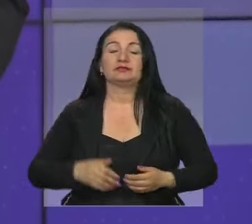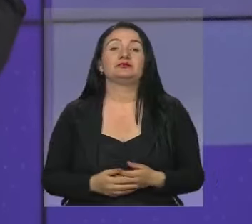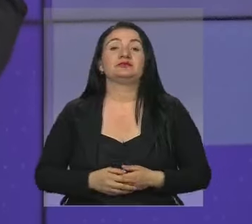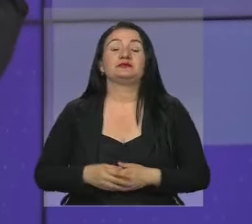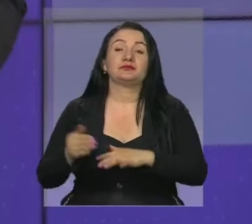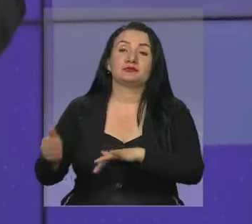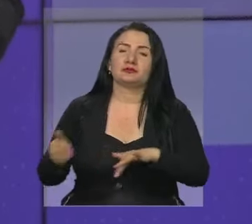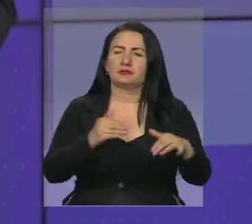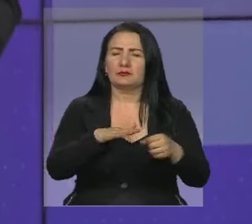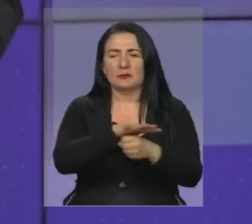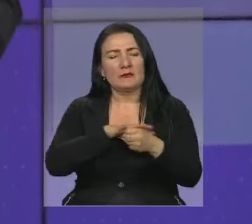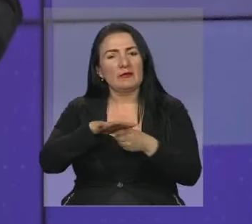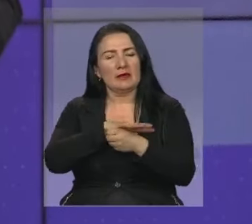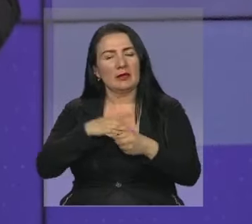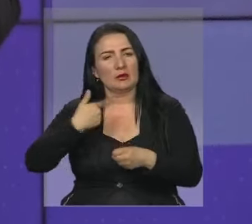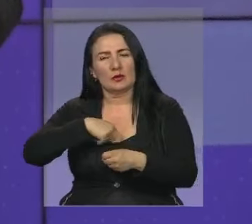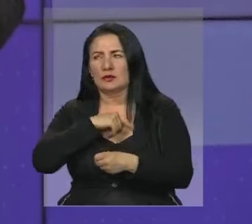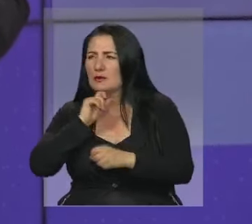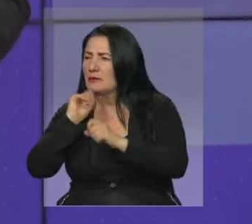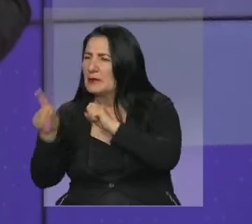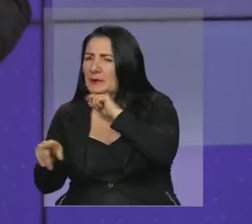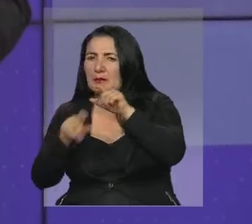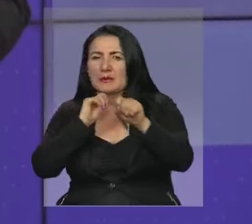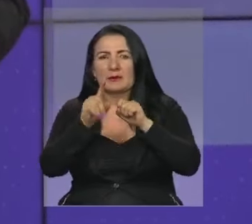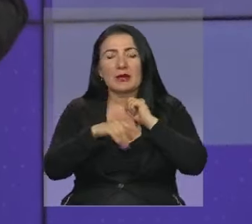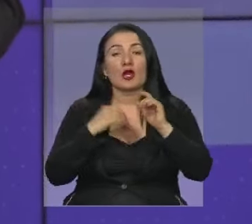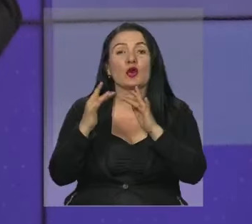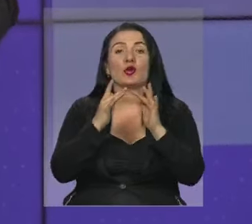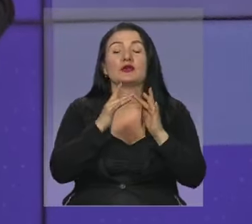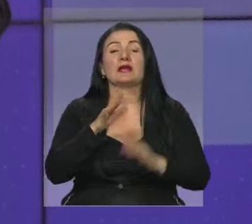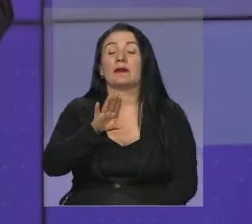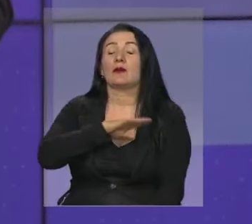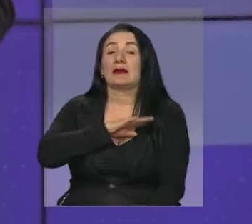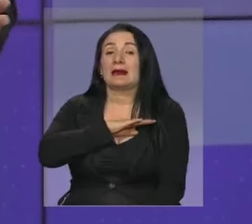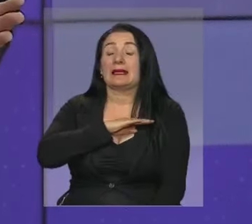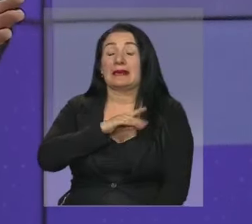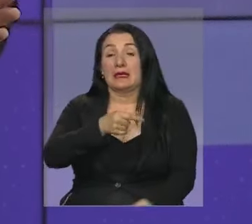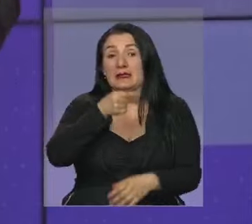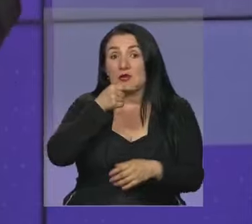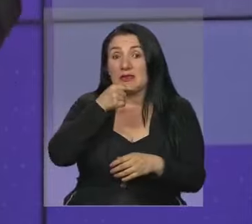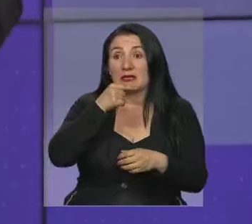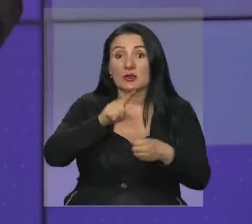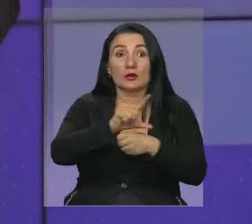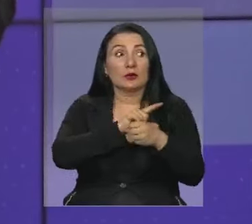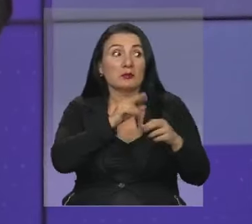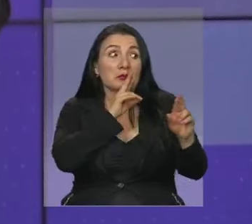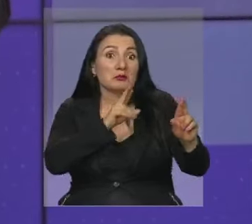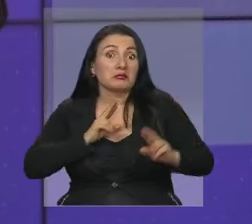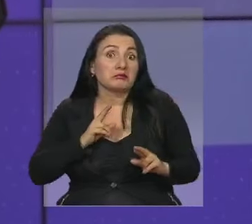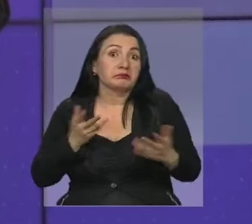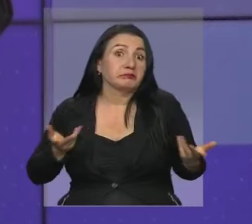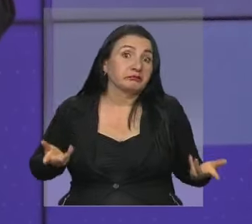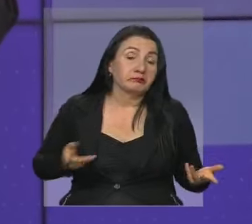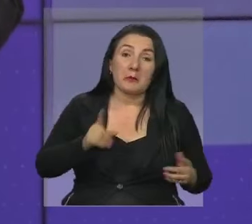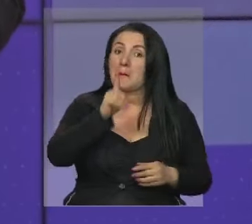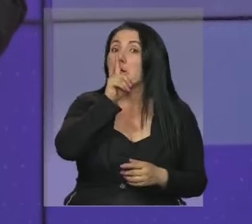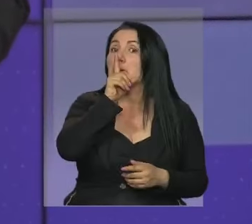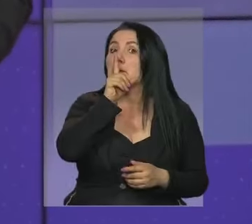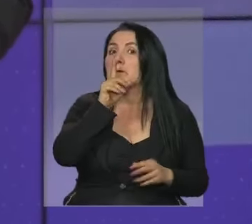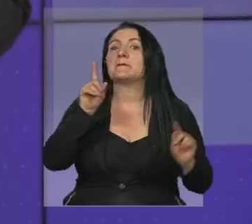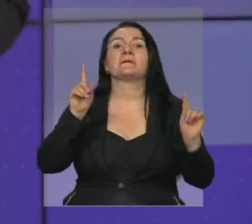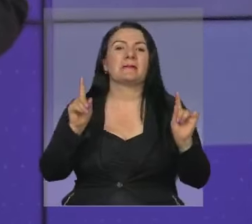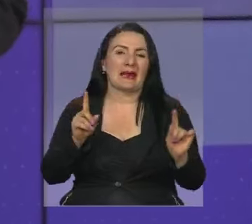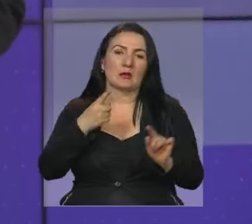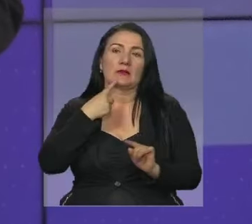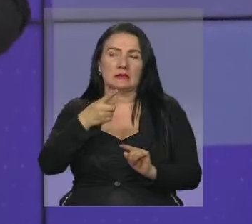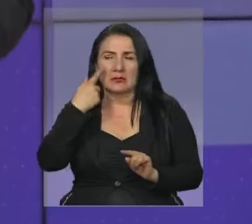Tras conocer este caso, nosotros nos pusimos en contacto con la alcaldía local de Teusaquillo, quienes hasta el momento no nos dieron un pronunciamiento, pero